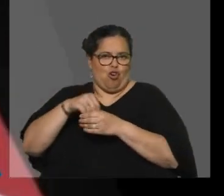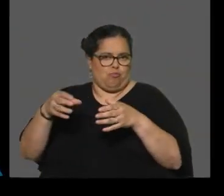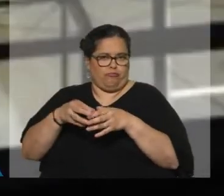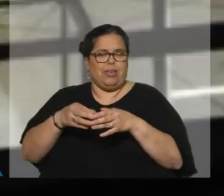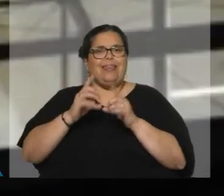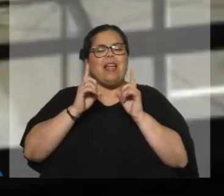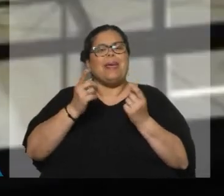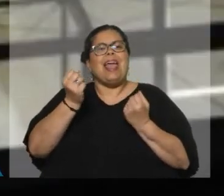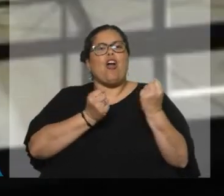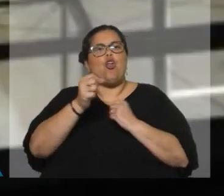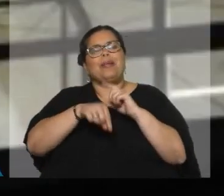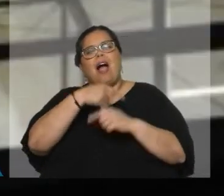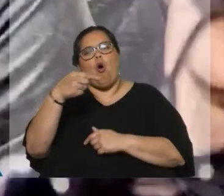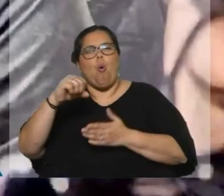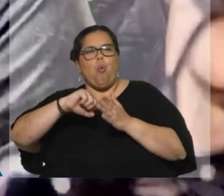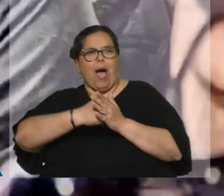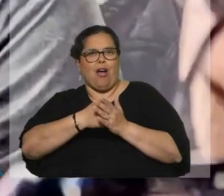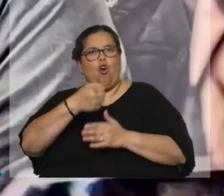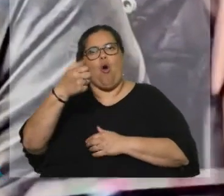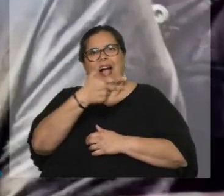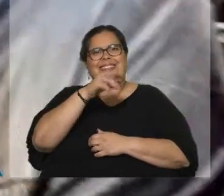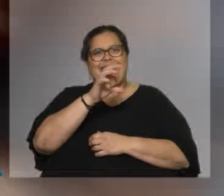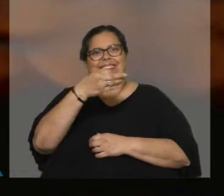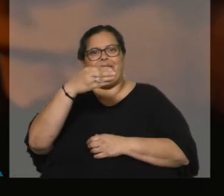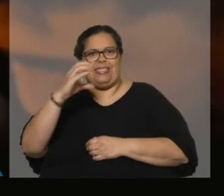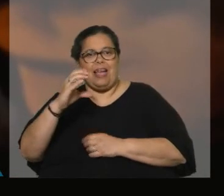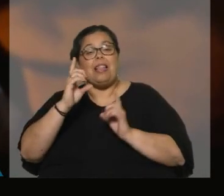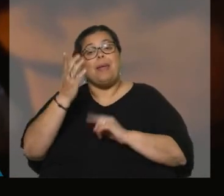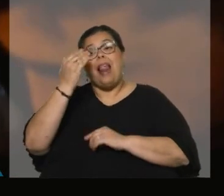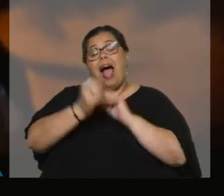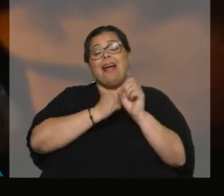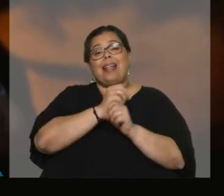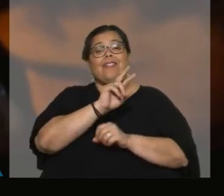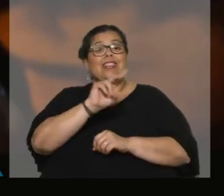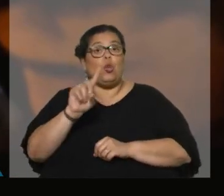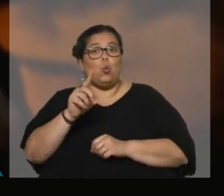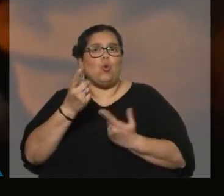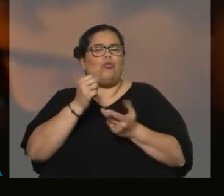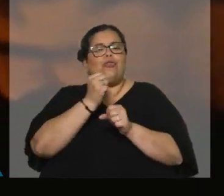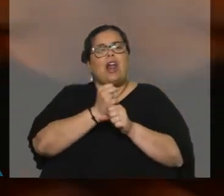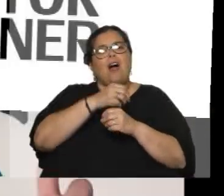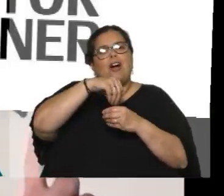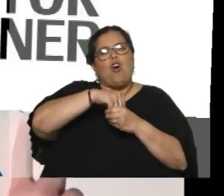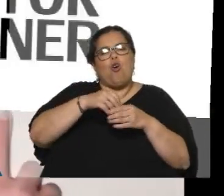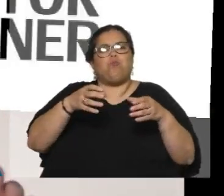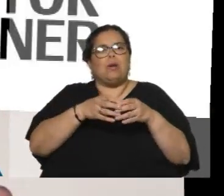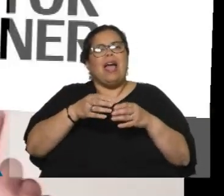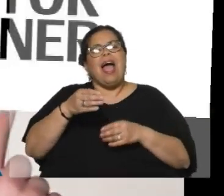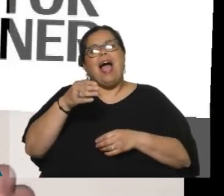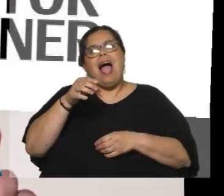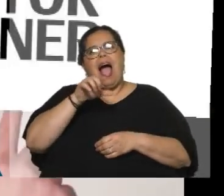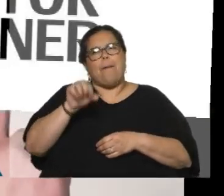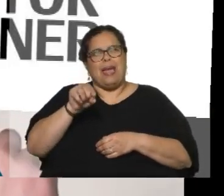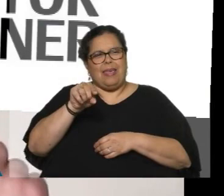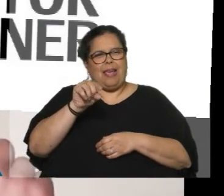senior en el banco HSBC hasta 2021 fue ejecutivo de riesgos de inversión en la corporación América de Eduardo